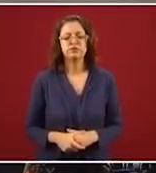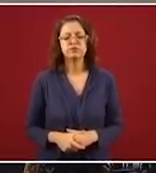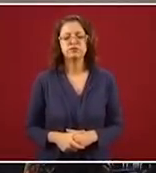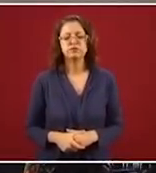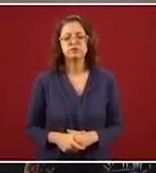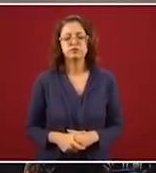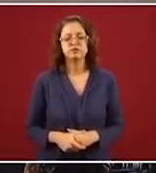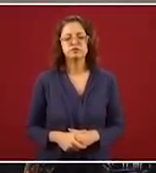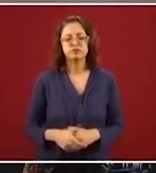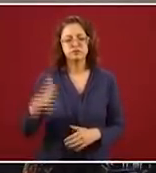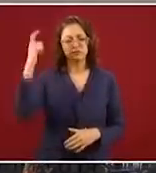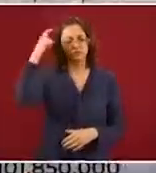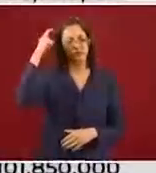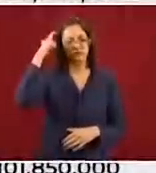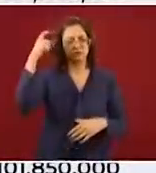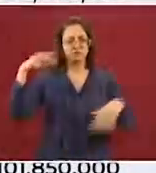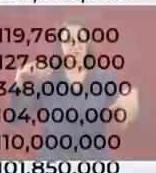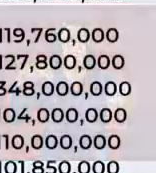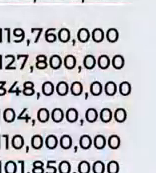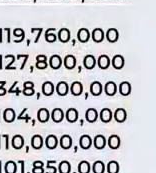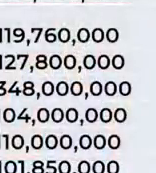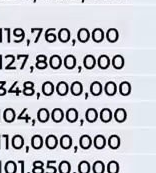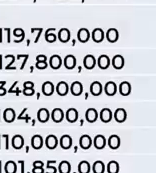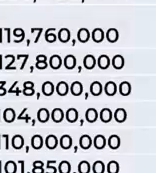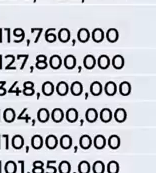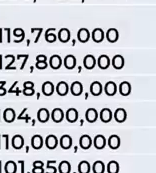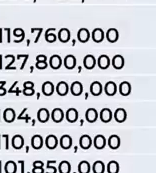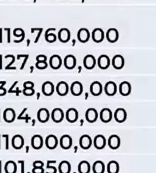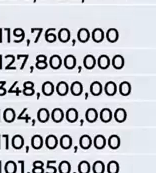Tomógrafos, 10.